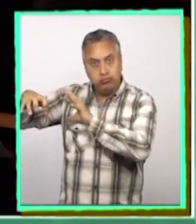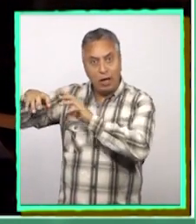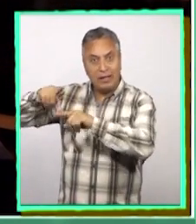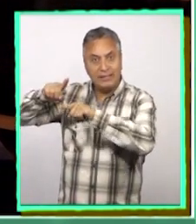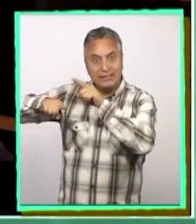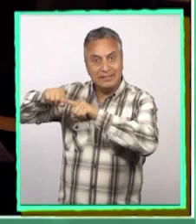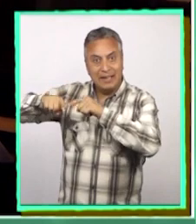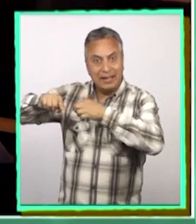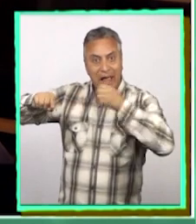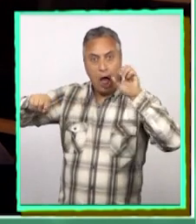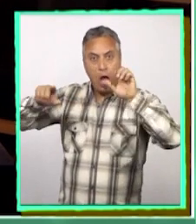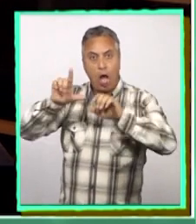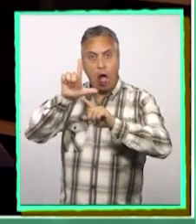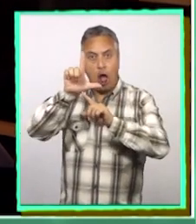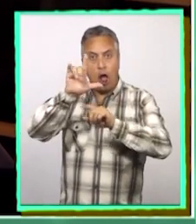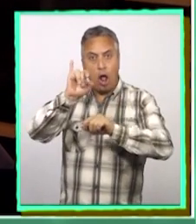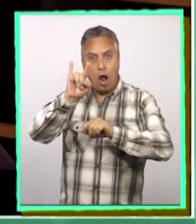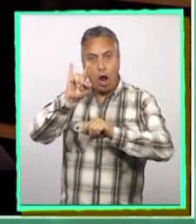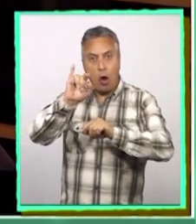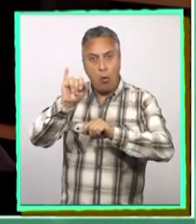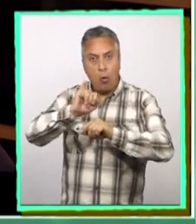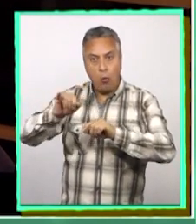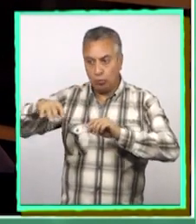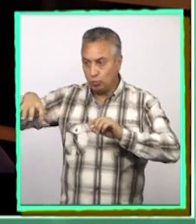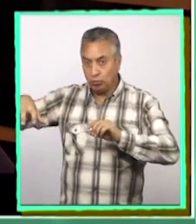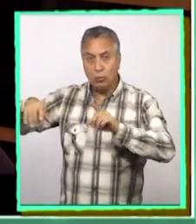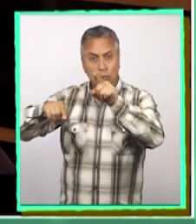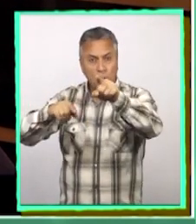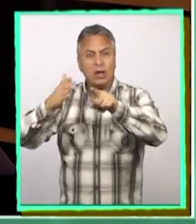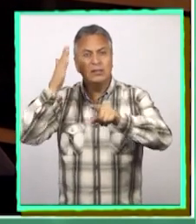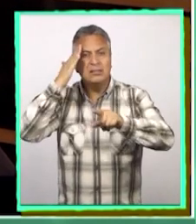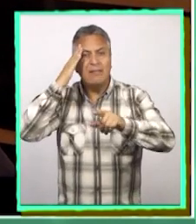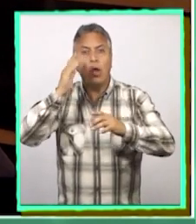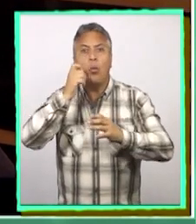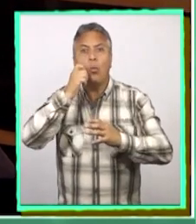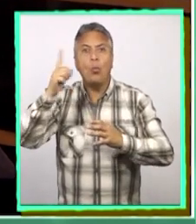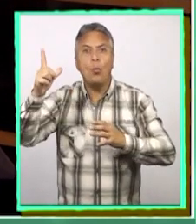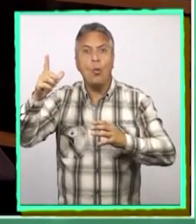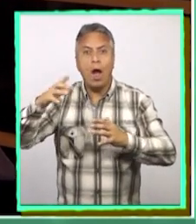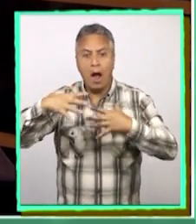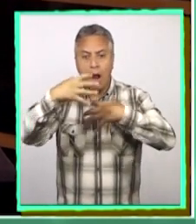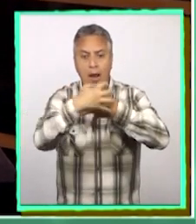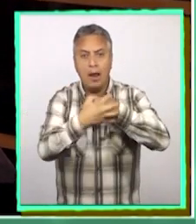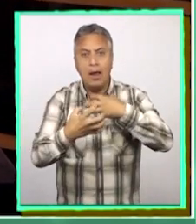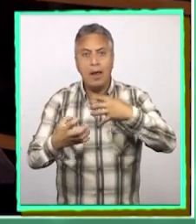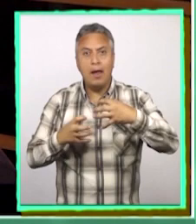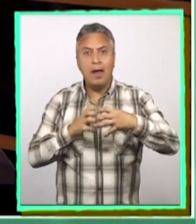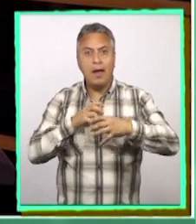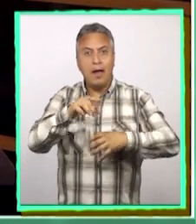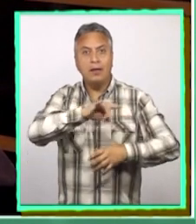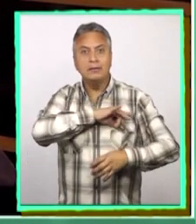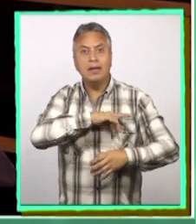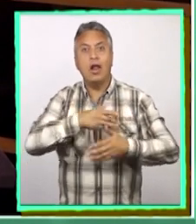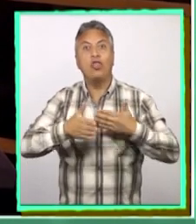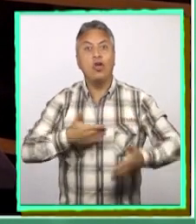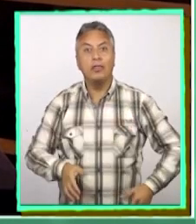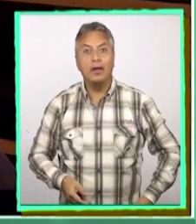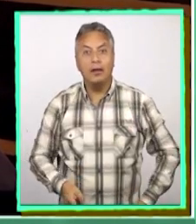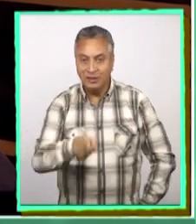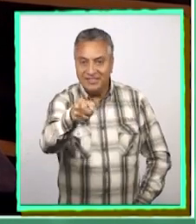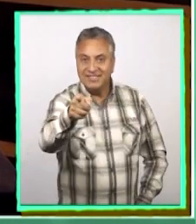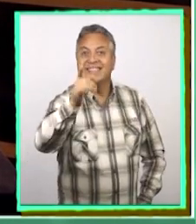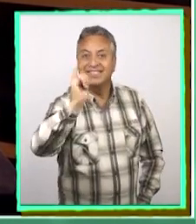Tierra. ¿Alguien sabe en qué continente se encuentra Chile? Escuché por ahí que alguien dijo América. Muy